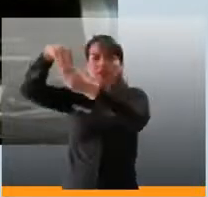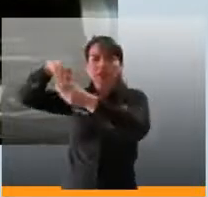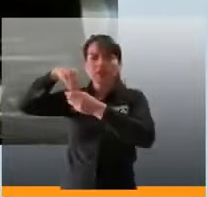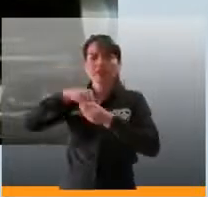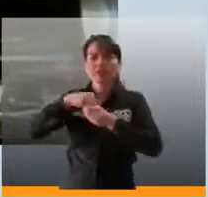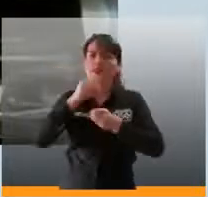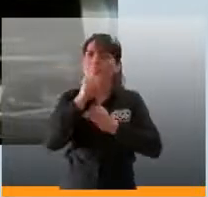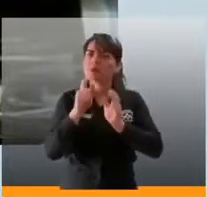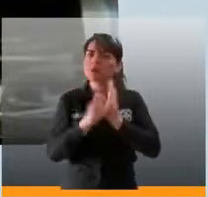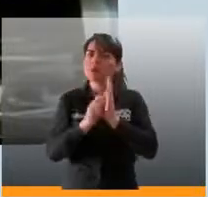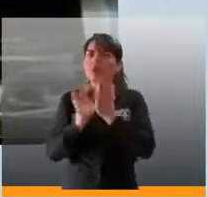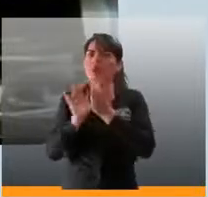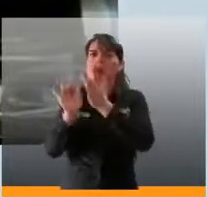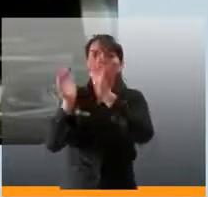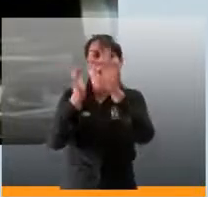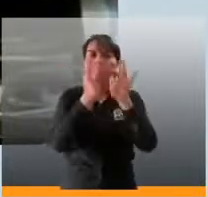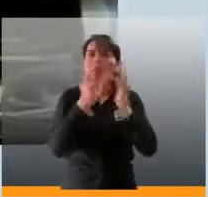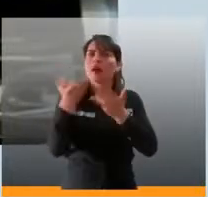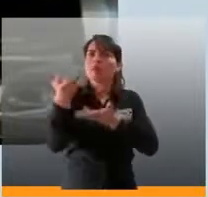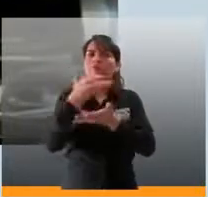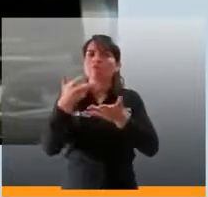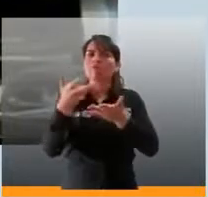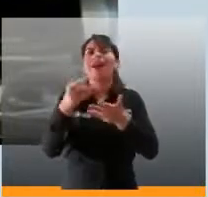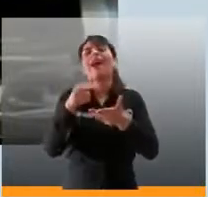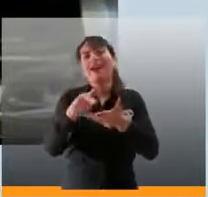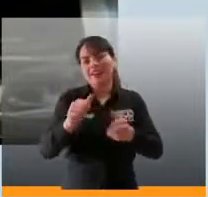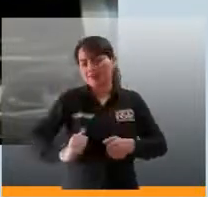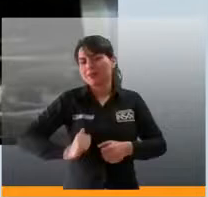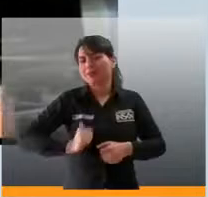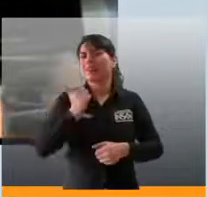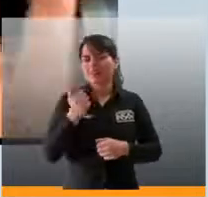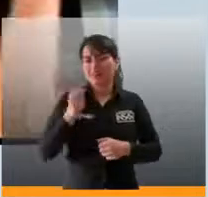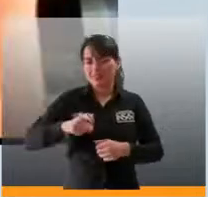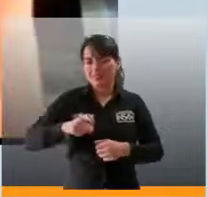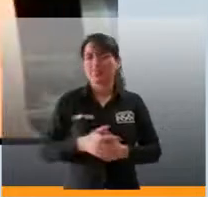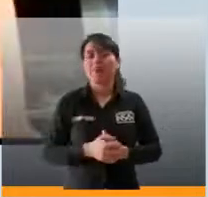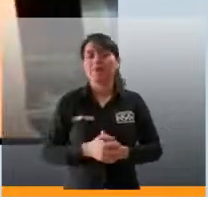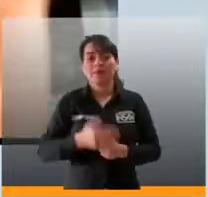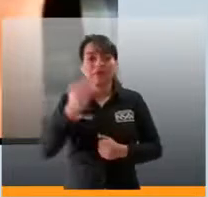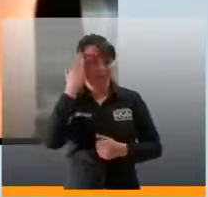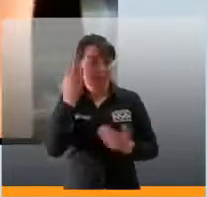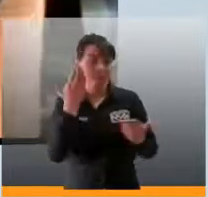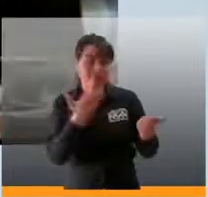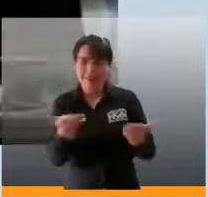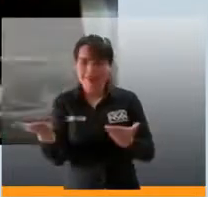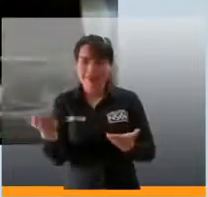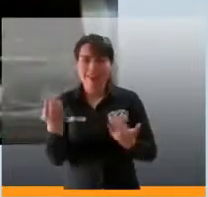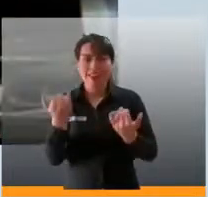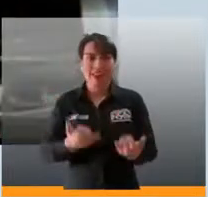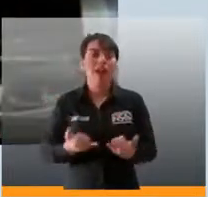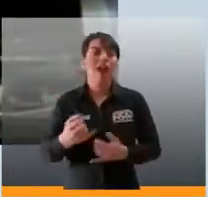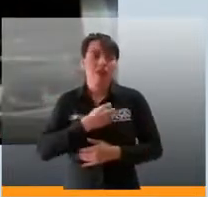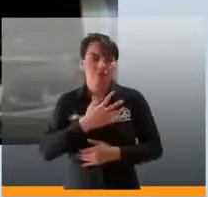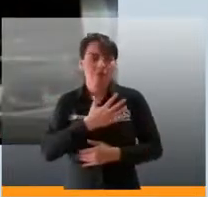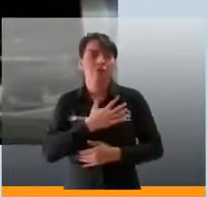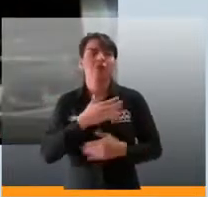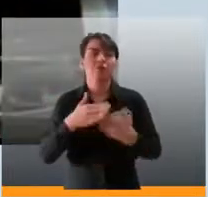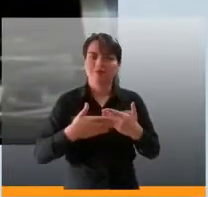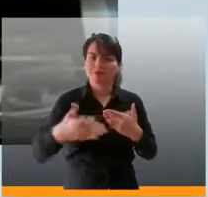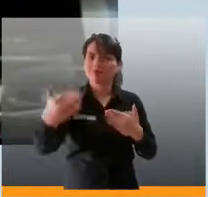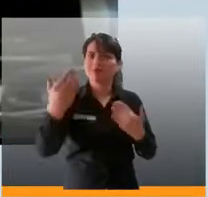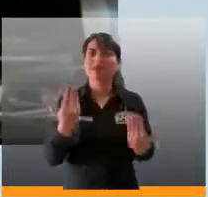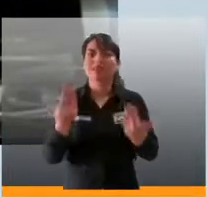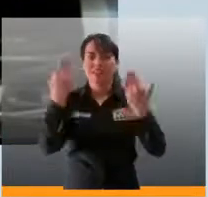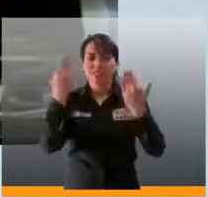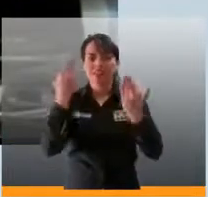máximo. Finalmente, viceministro y colegas, viendo que se nos abre una gigantesca oportunidad, y que tenemos que